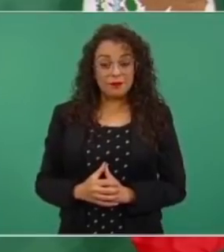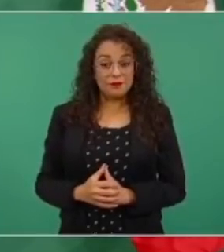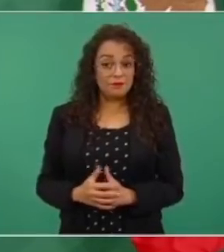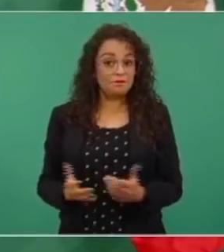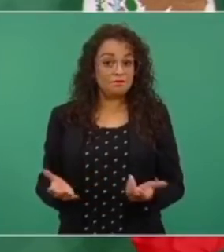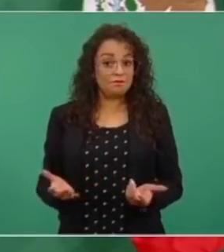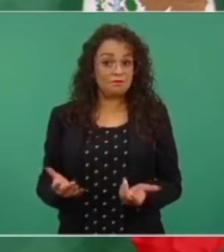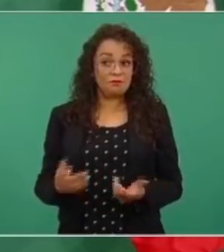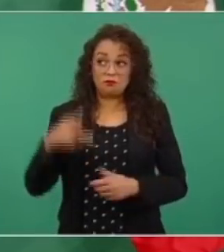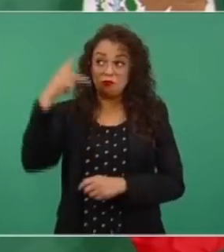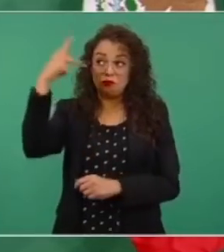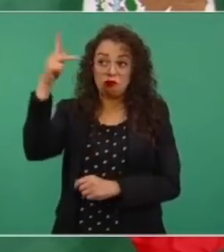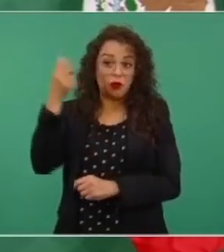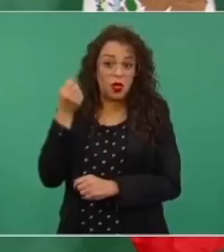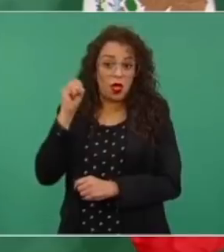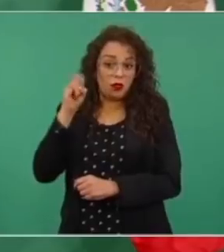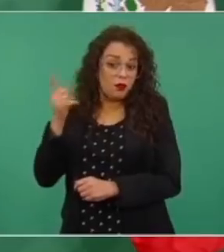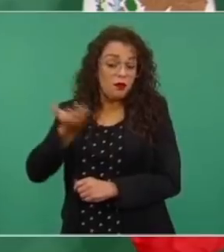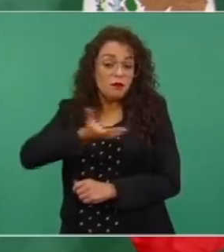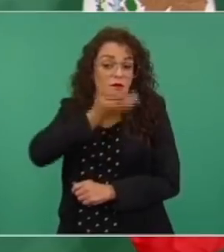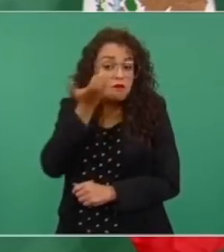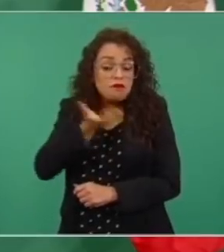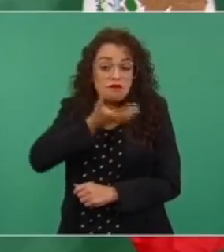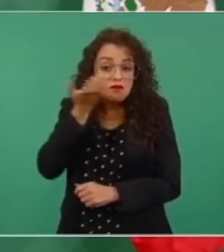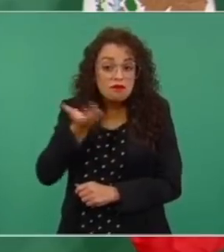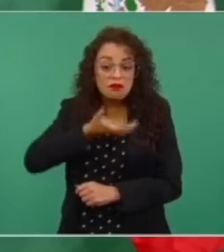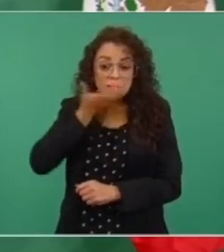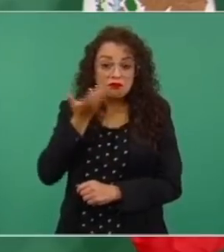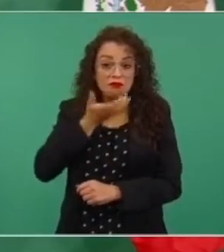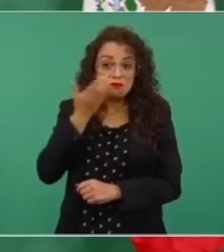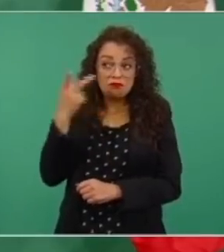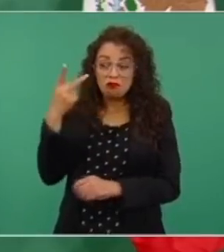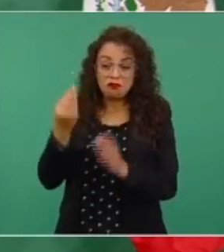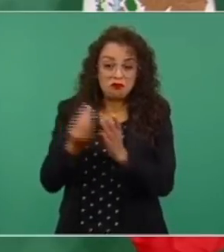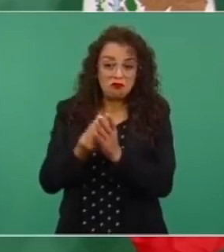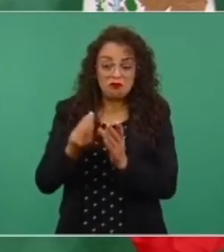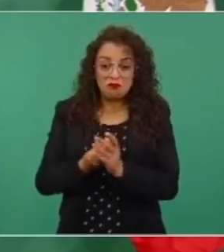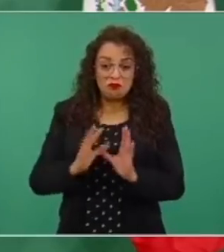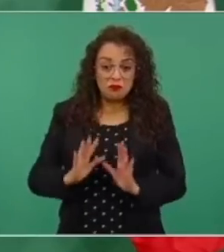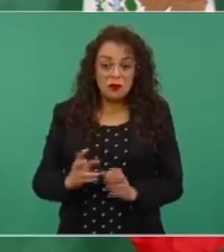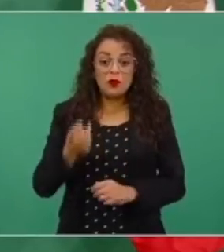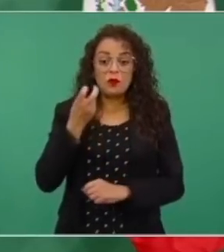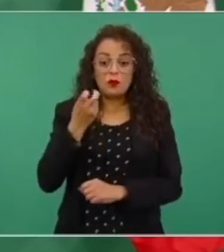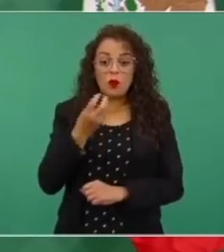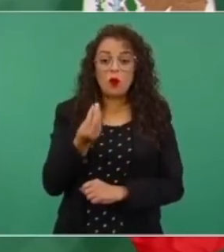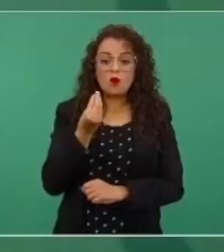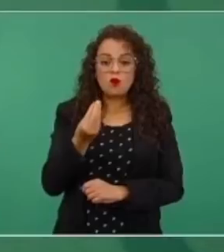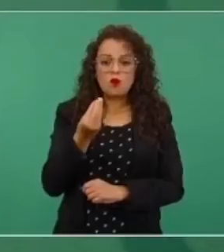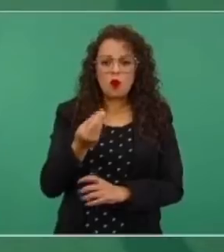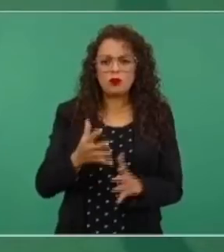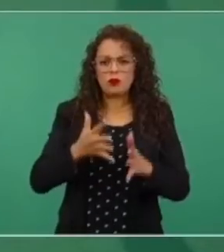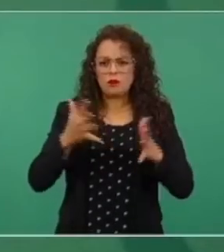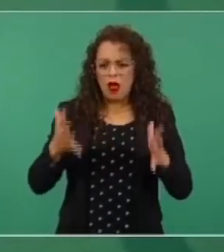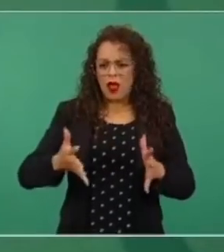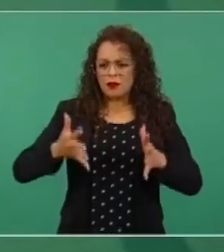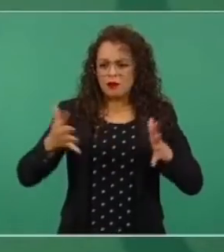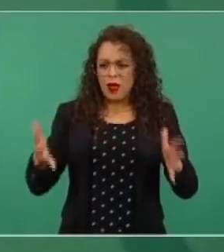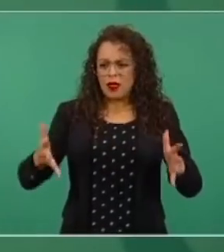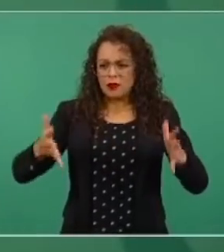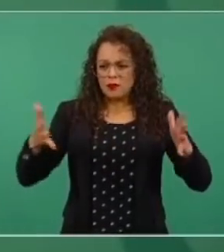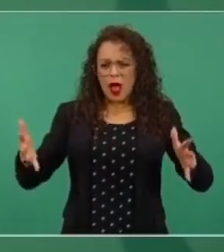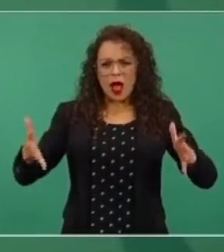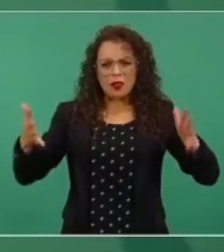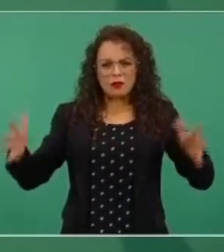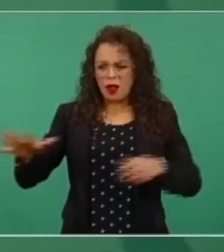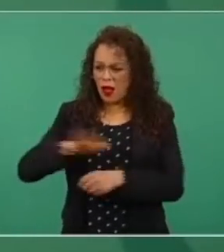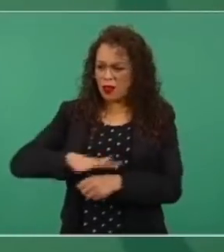se acostumbra a eso. Por eso ha crecido tanto el conservadurismo